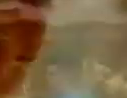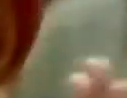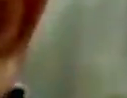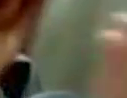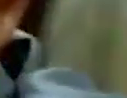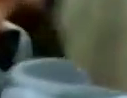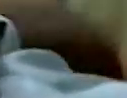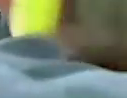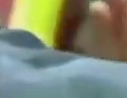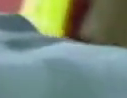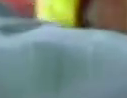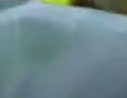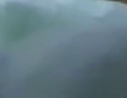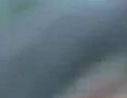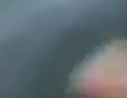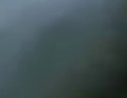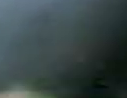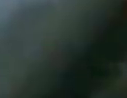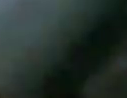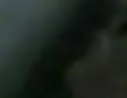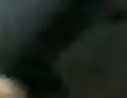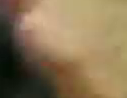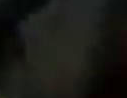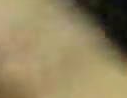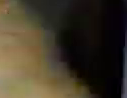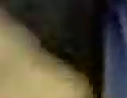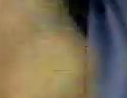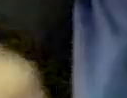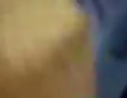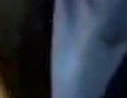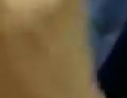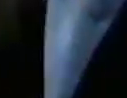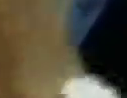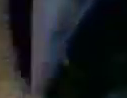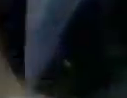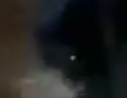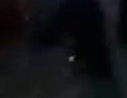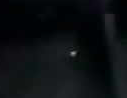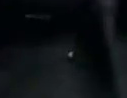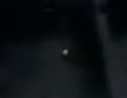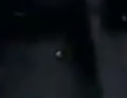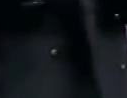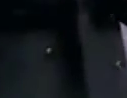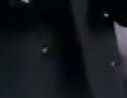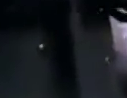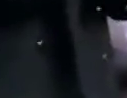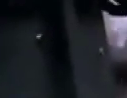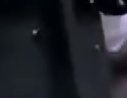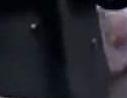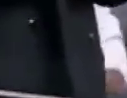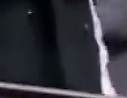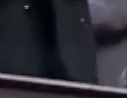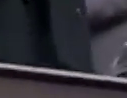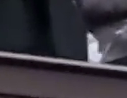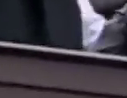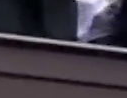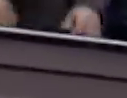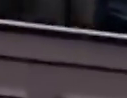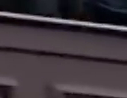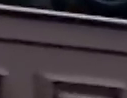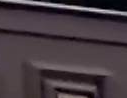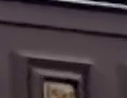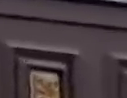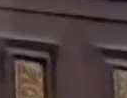Constituyente Gerardo Márquez, presidente de la Comisión de Soberanía e Integridad Territorial, donde recordaba la gesta histórica del